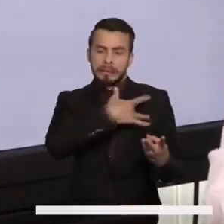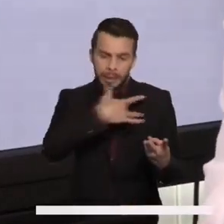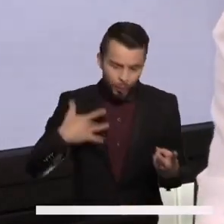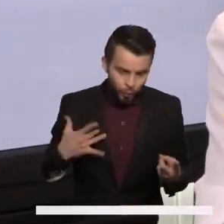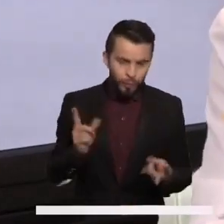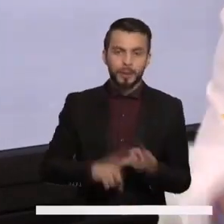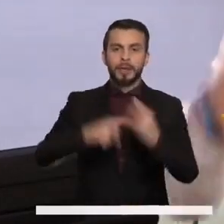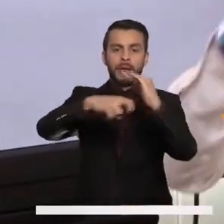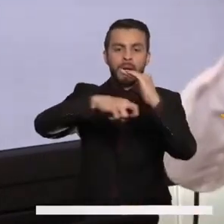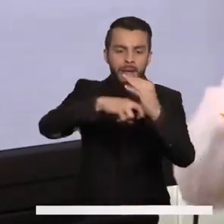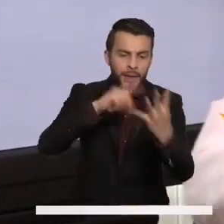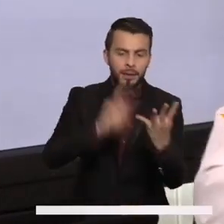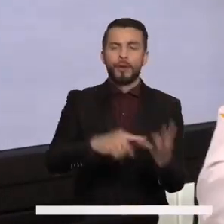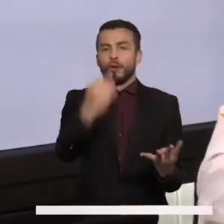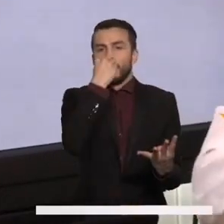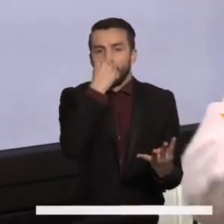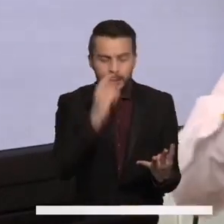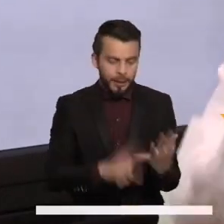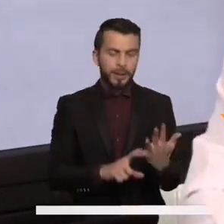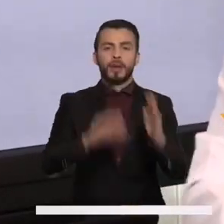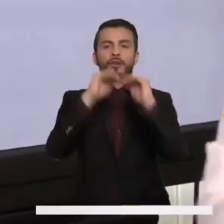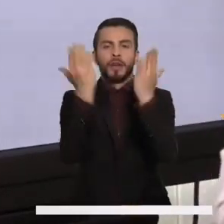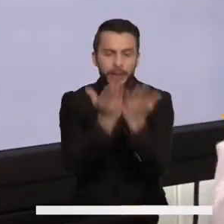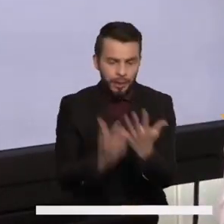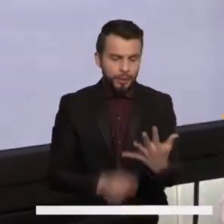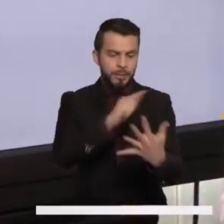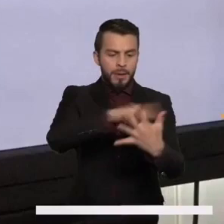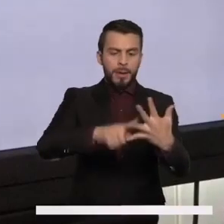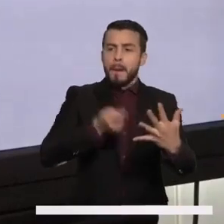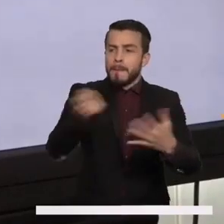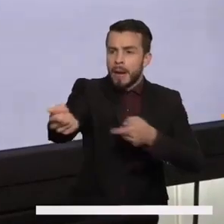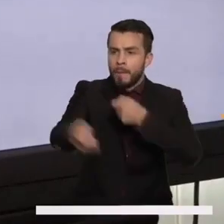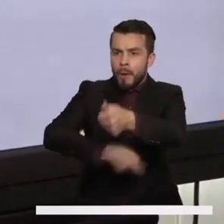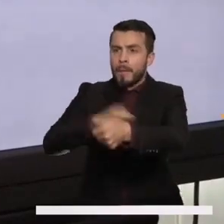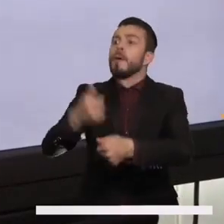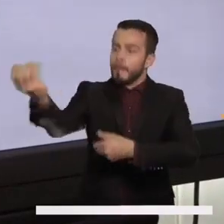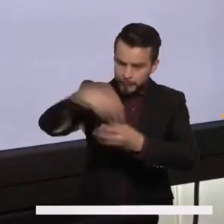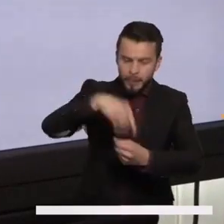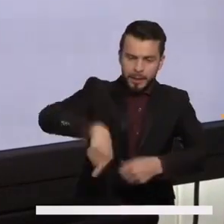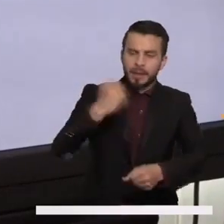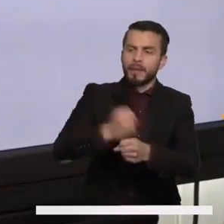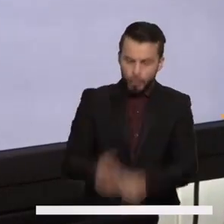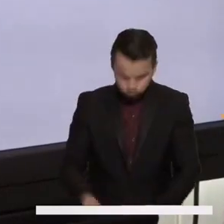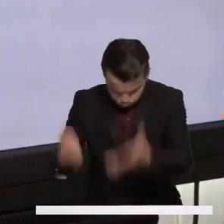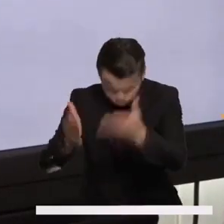la comida el colegio y esta ciudad les da empleo